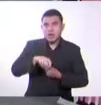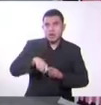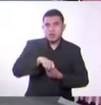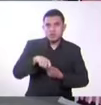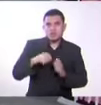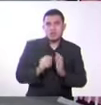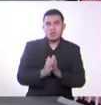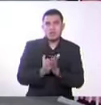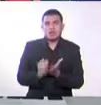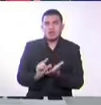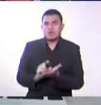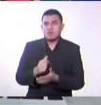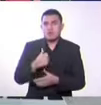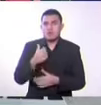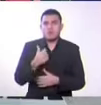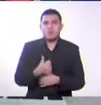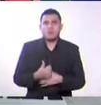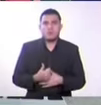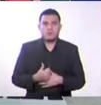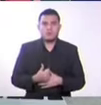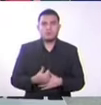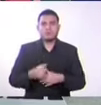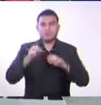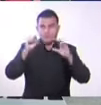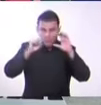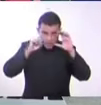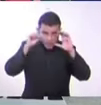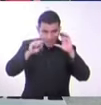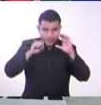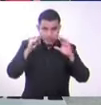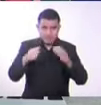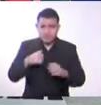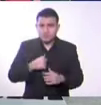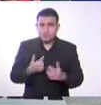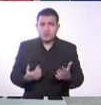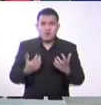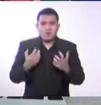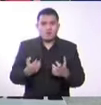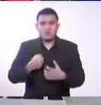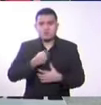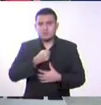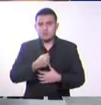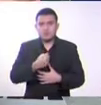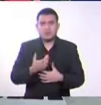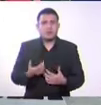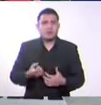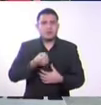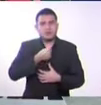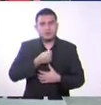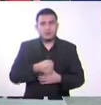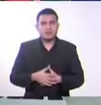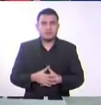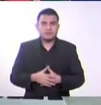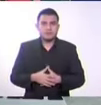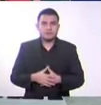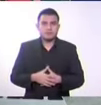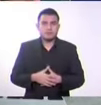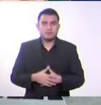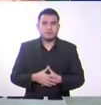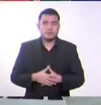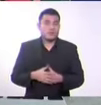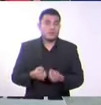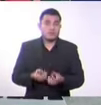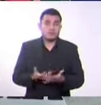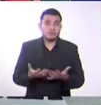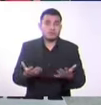muy buenos, videos, yo he encontrado mucha información. Noticias, bueno, ¿qué